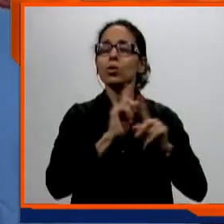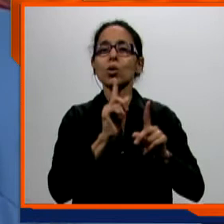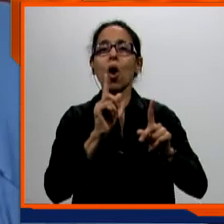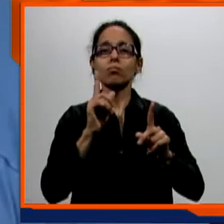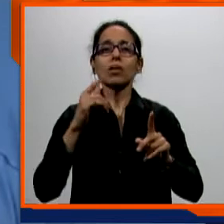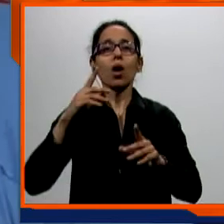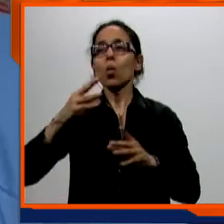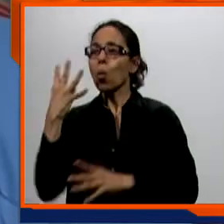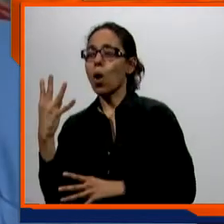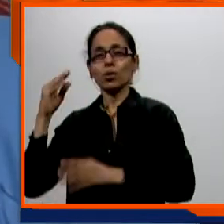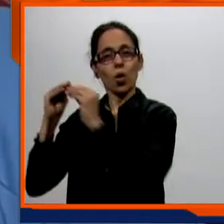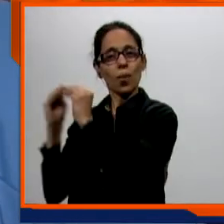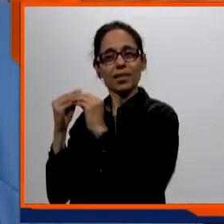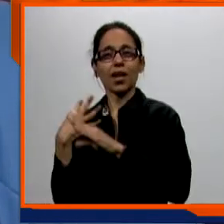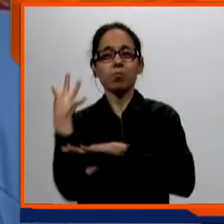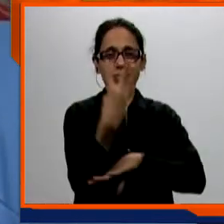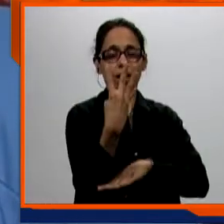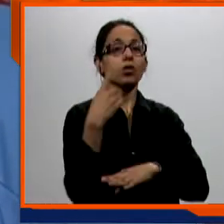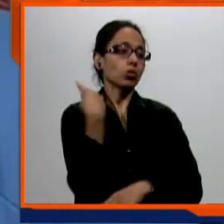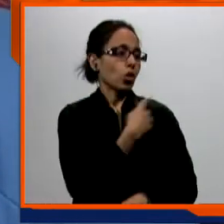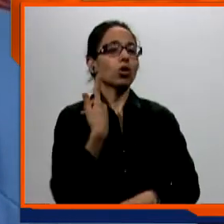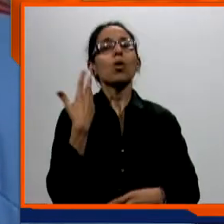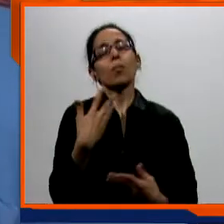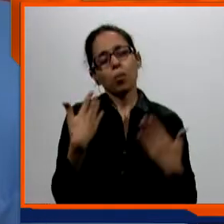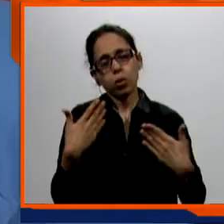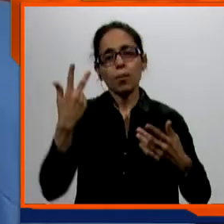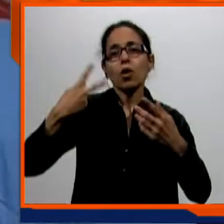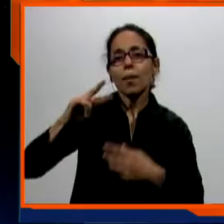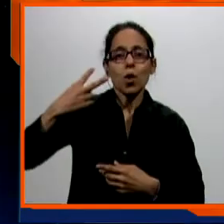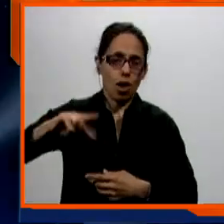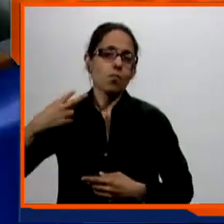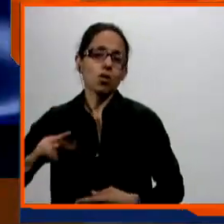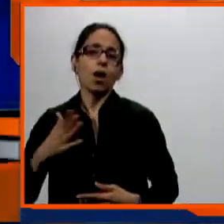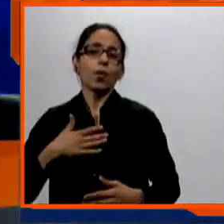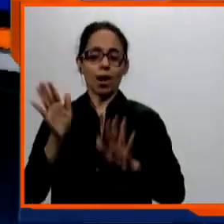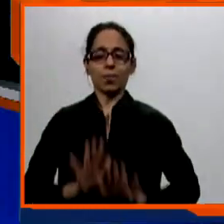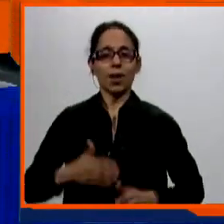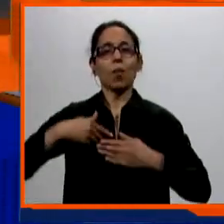4 compañeras. Así que pudimos rotar mucho las jugadoras para ponernos a punto para los partidos que vienen.